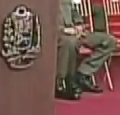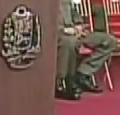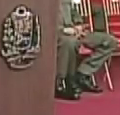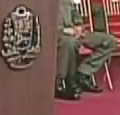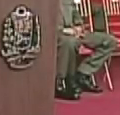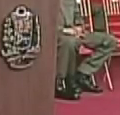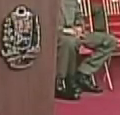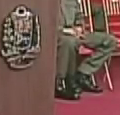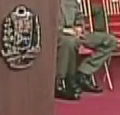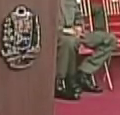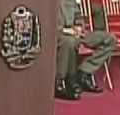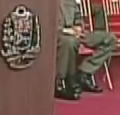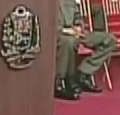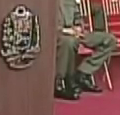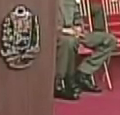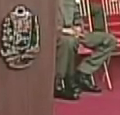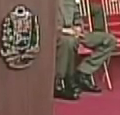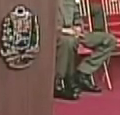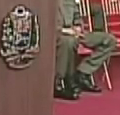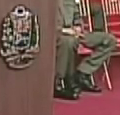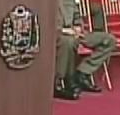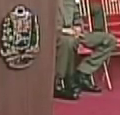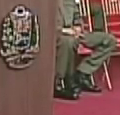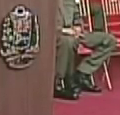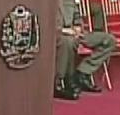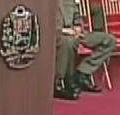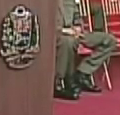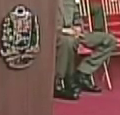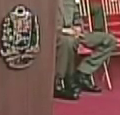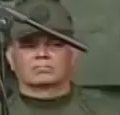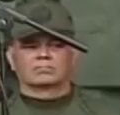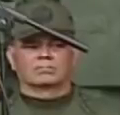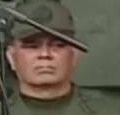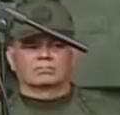Grabaciones durante el mes de agosto, septiembre.